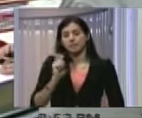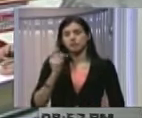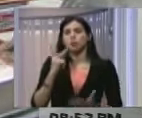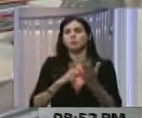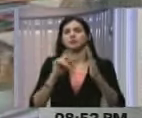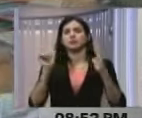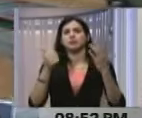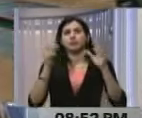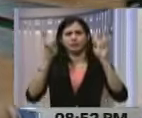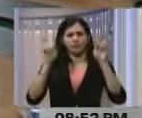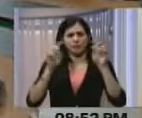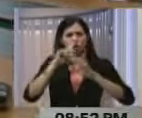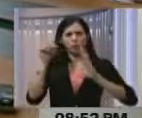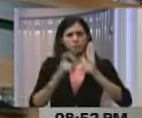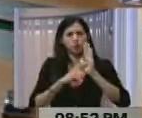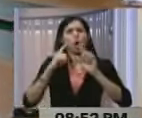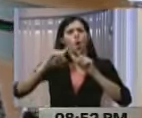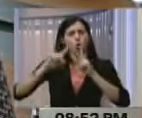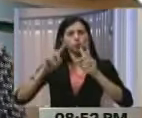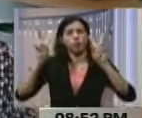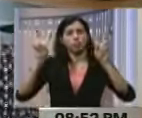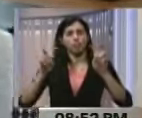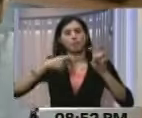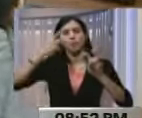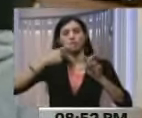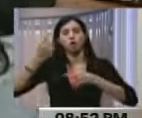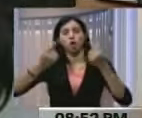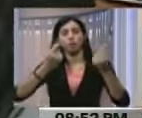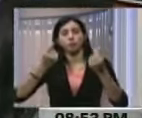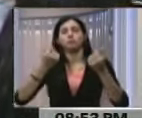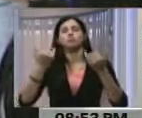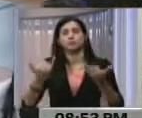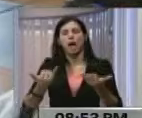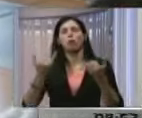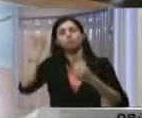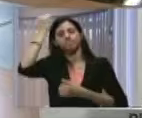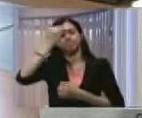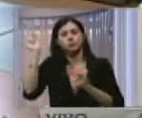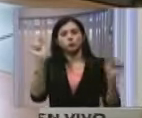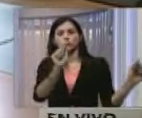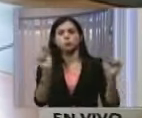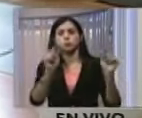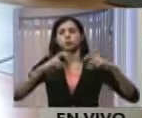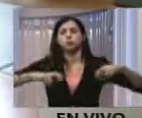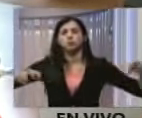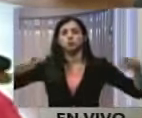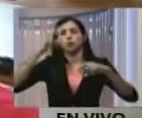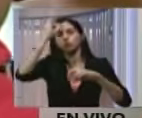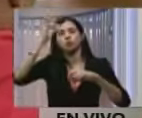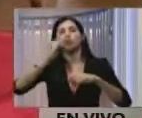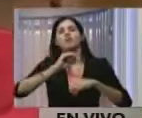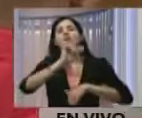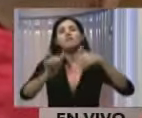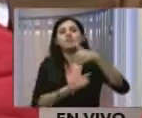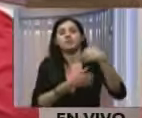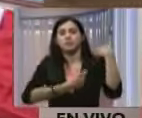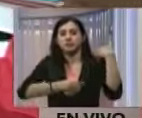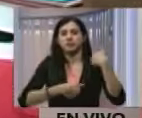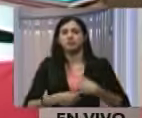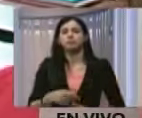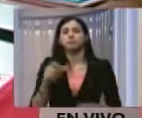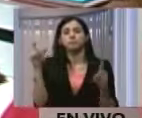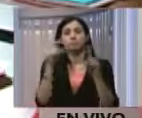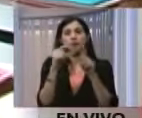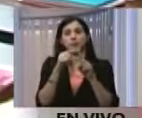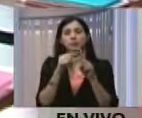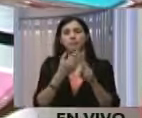Pero estos temas y otros a nivel político y económico son analizados en este Consejo de Vicepresidentes. Vamos a escuchar a continuación las palabras